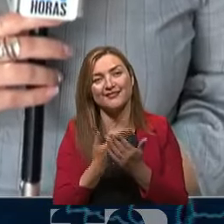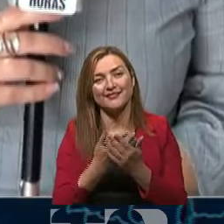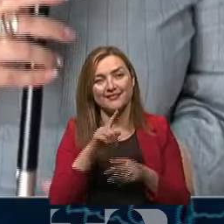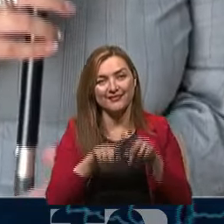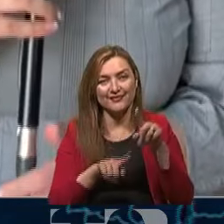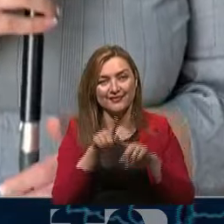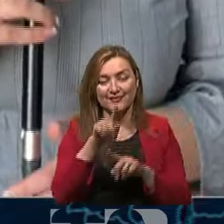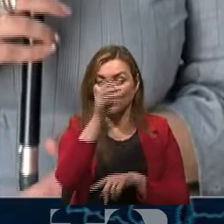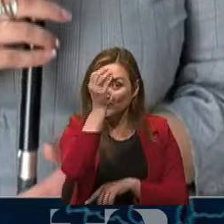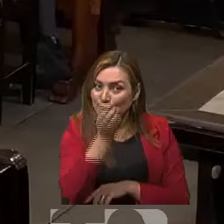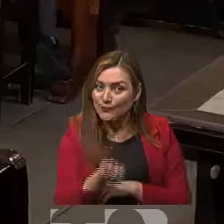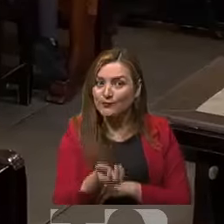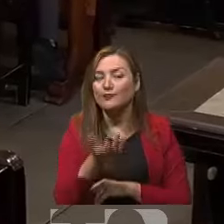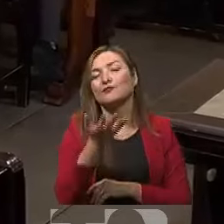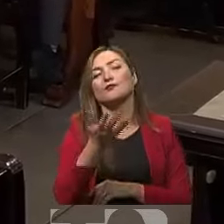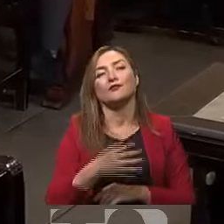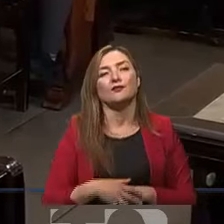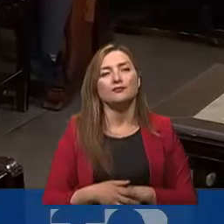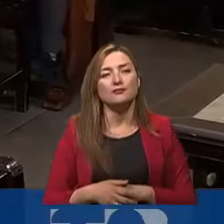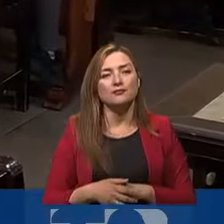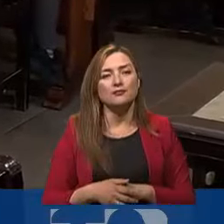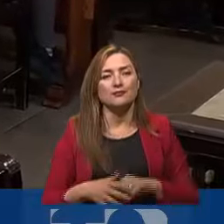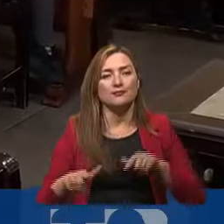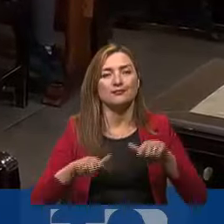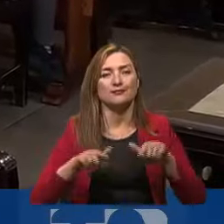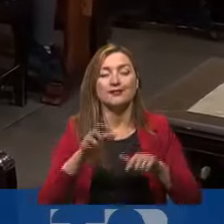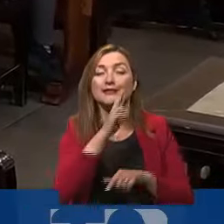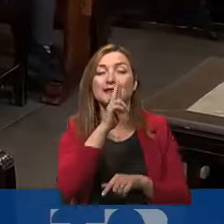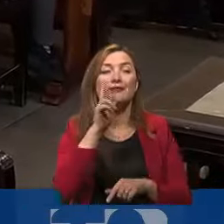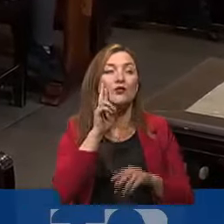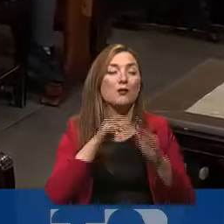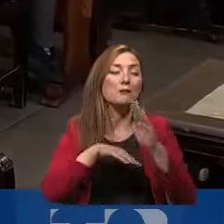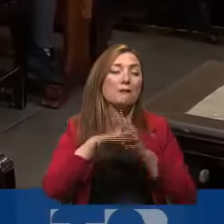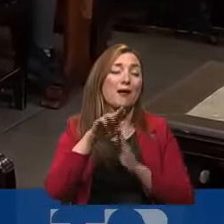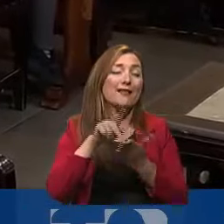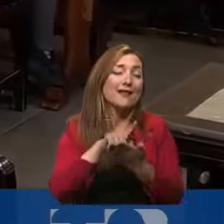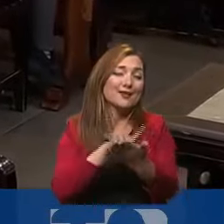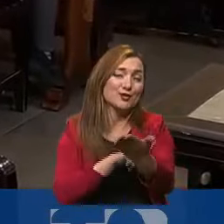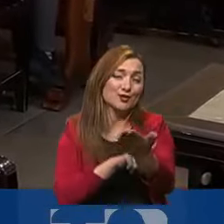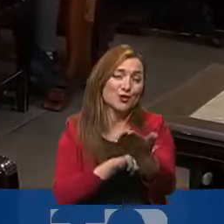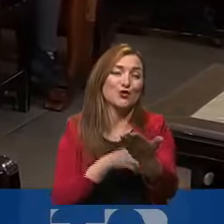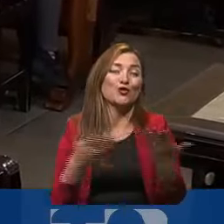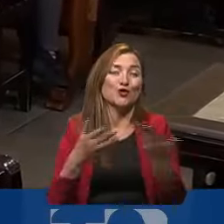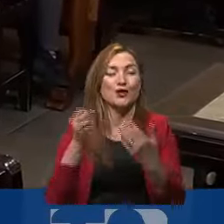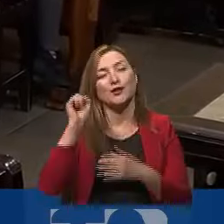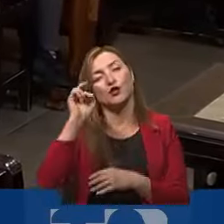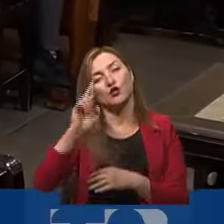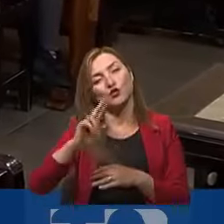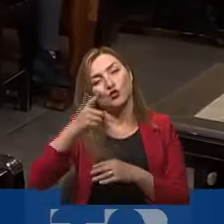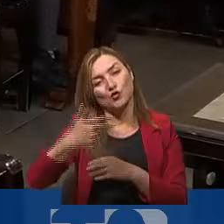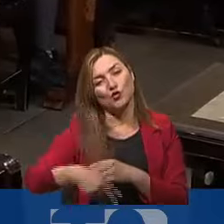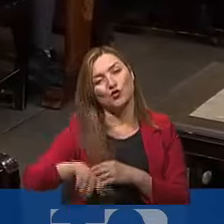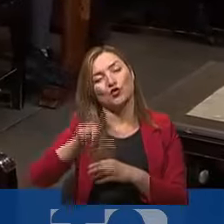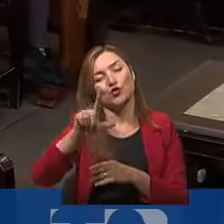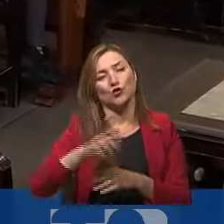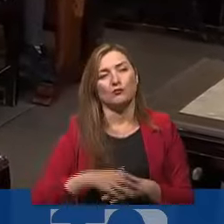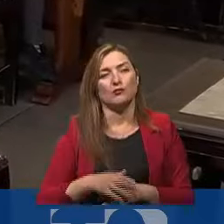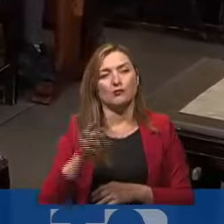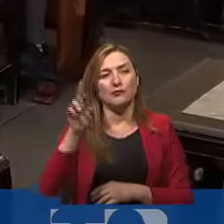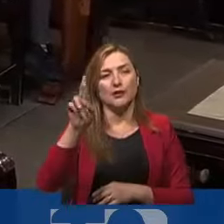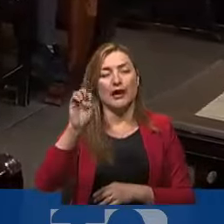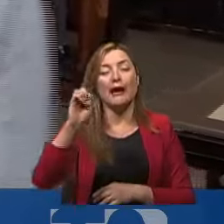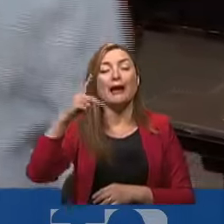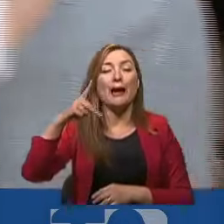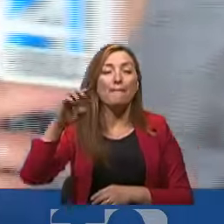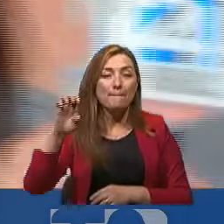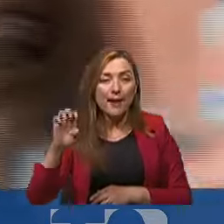y amigos televidentes, buenos días. Nos encontramos en una de las huecas más tradicionales de la región sur del país, como es Repe y Bolón. Y es